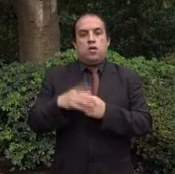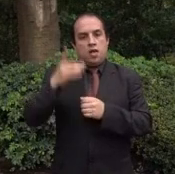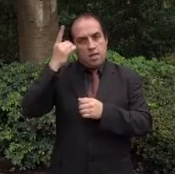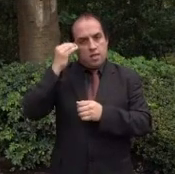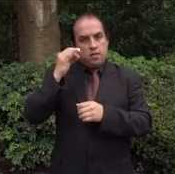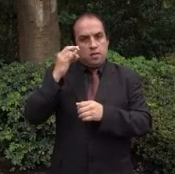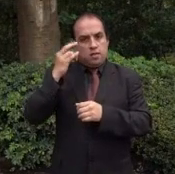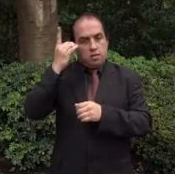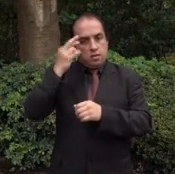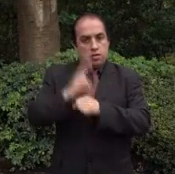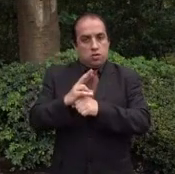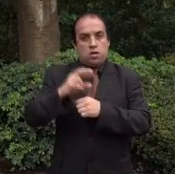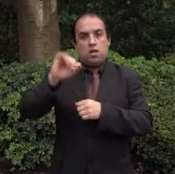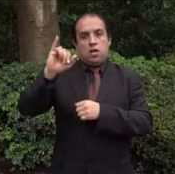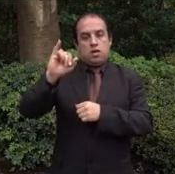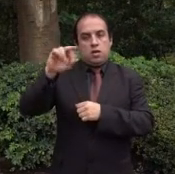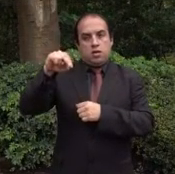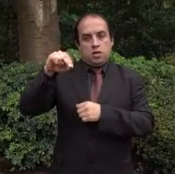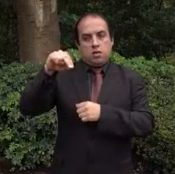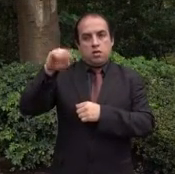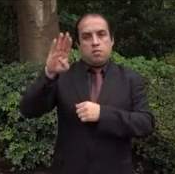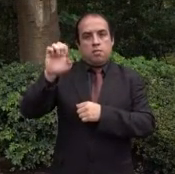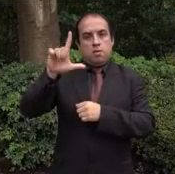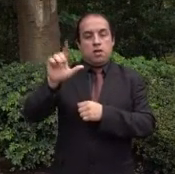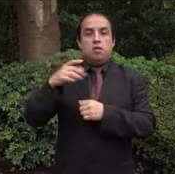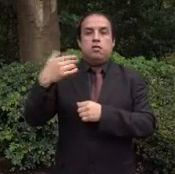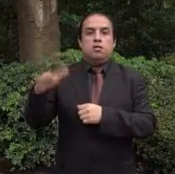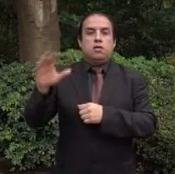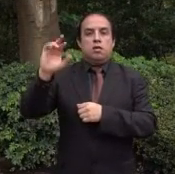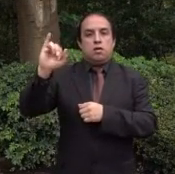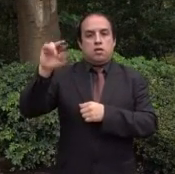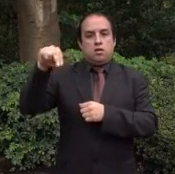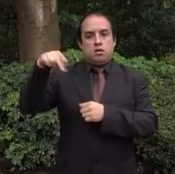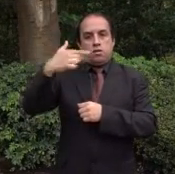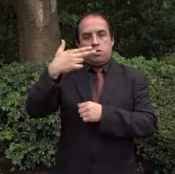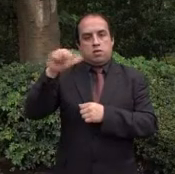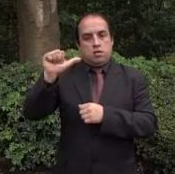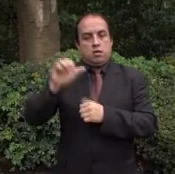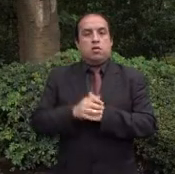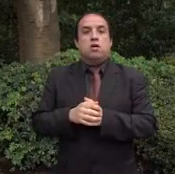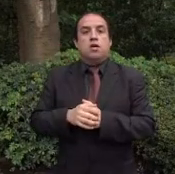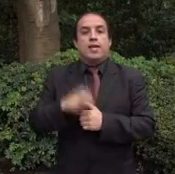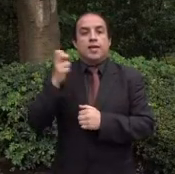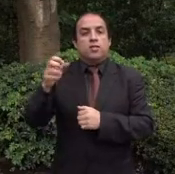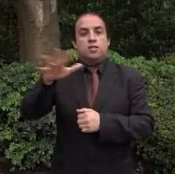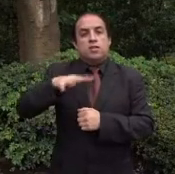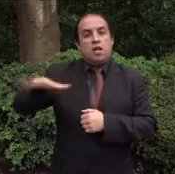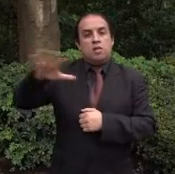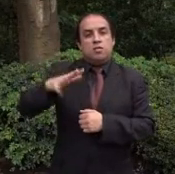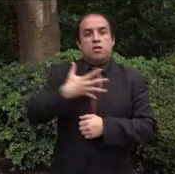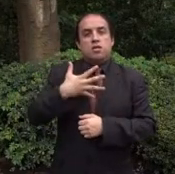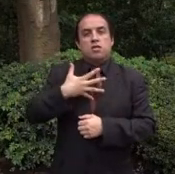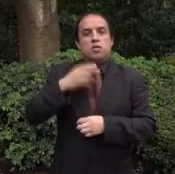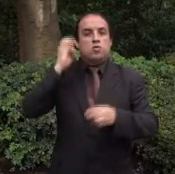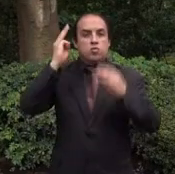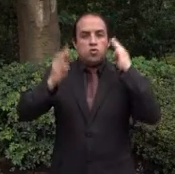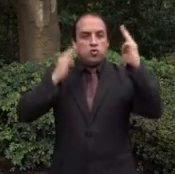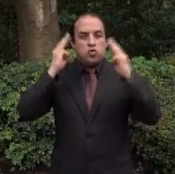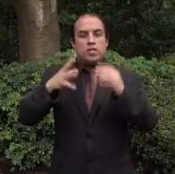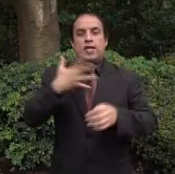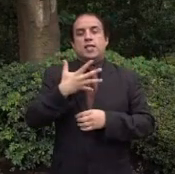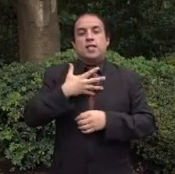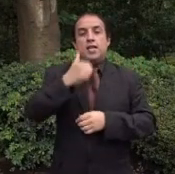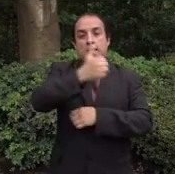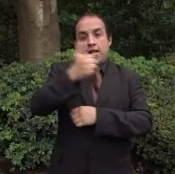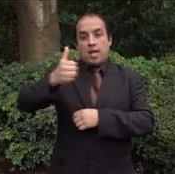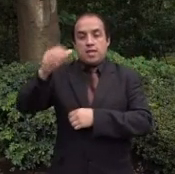de el INAH, y estos enormes desafíos que pasan los museos para conservar en sus bodegas toda la obra